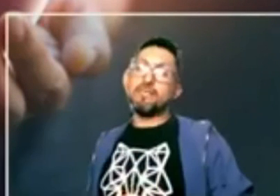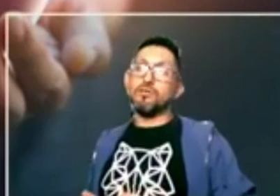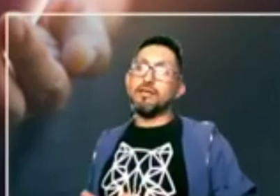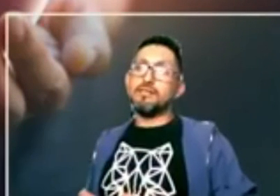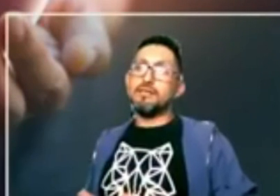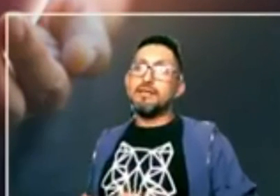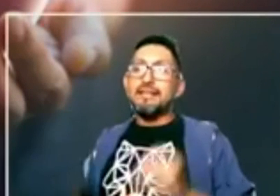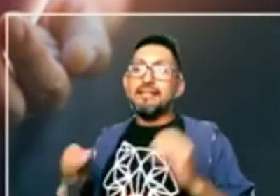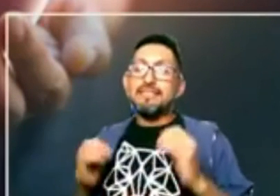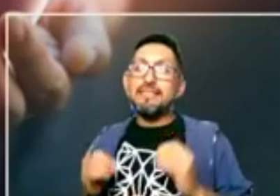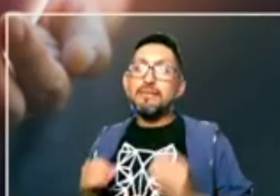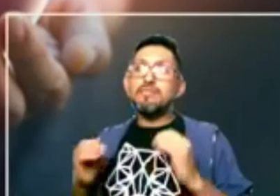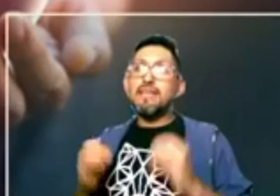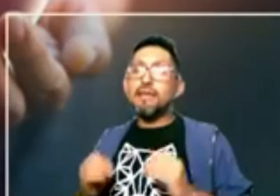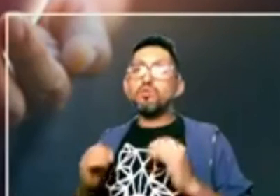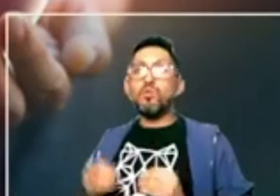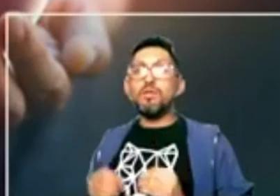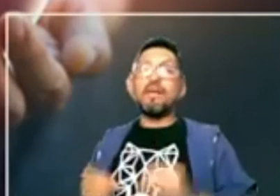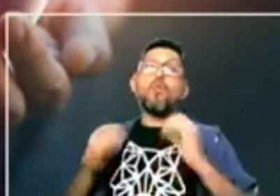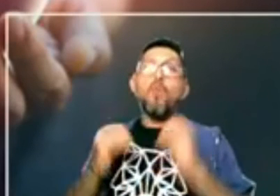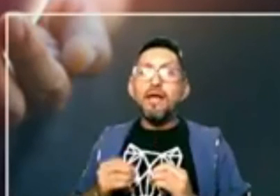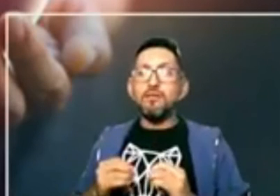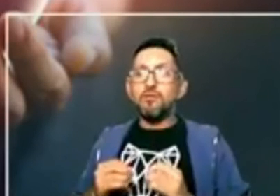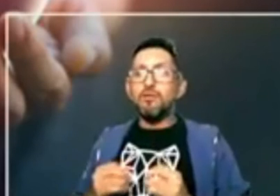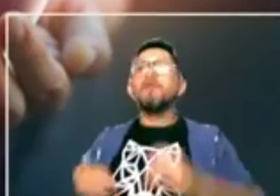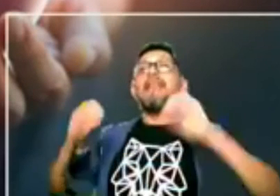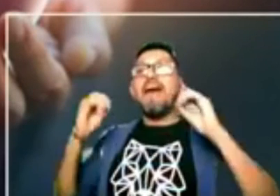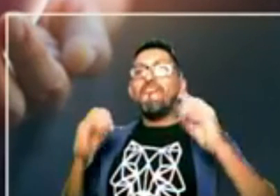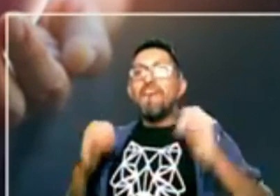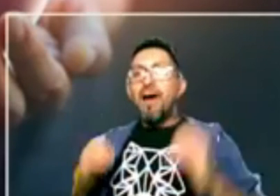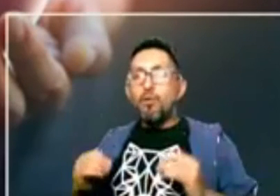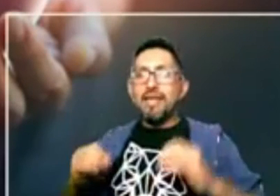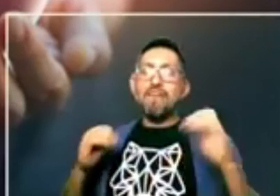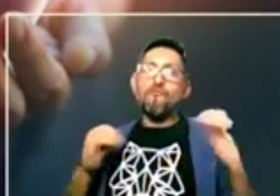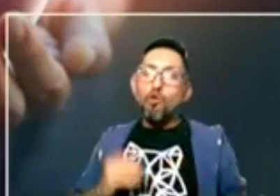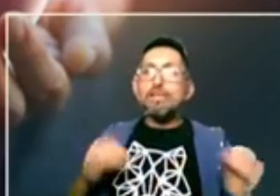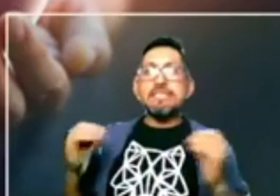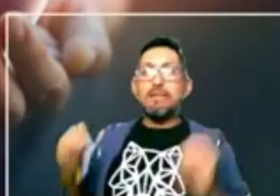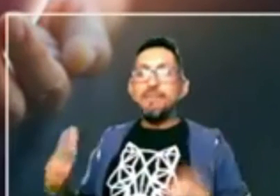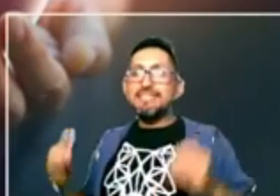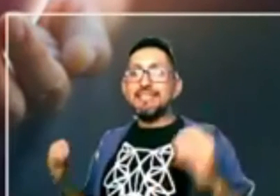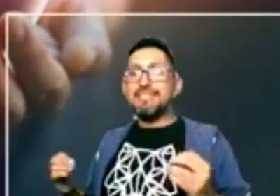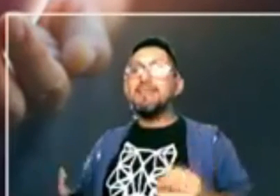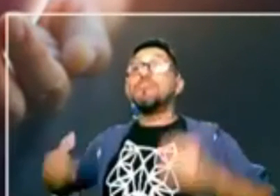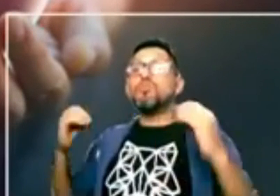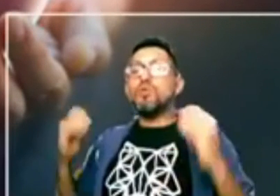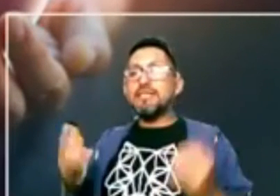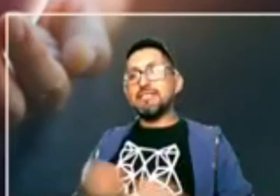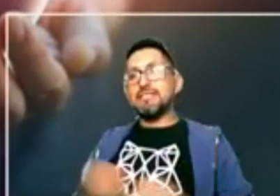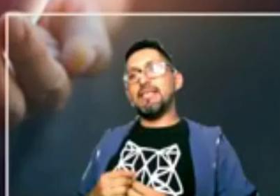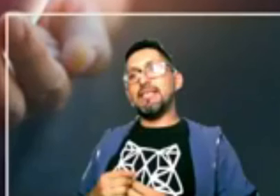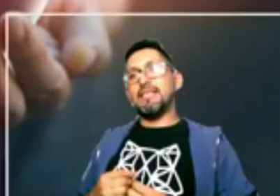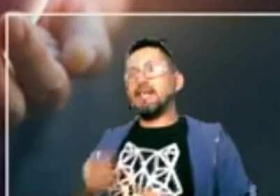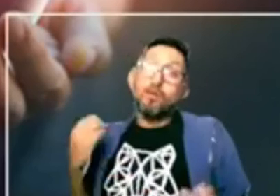especies exóticas. Necesitamos darnos cuenta cuándo la fauna y la flora silvestre que están son las que